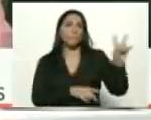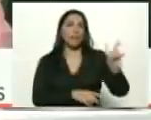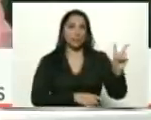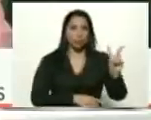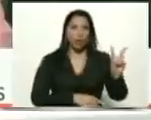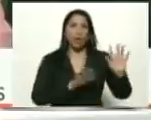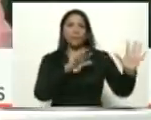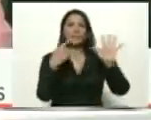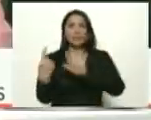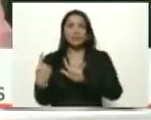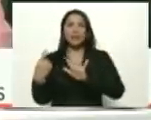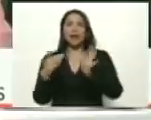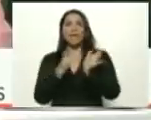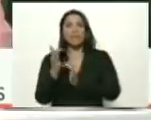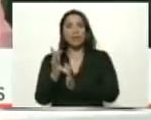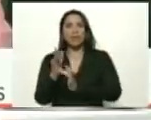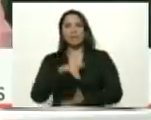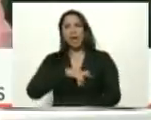tuvo un viaje por allá,